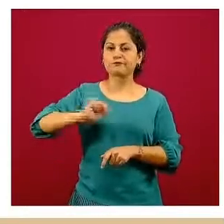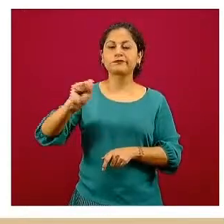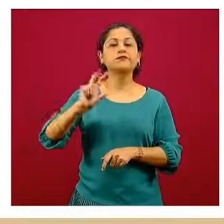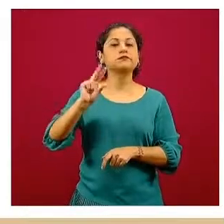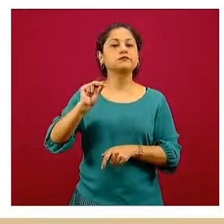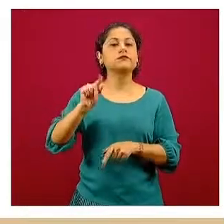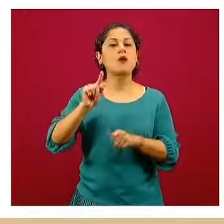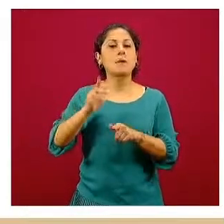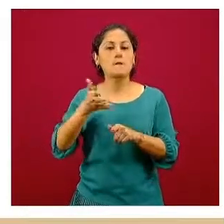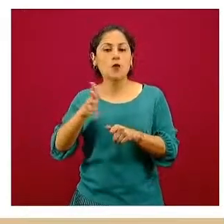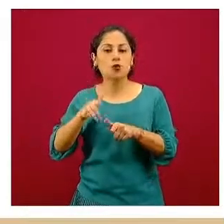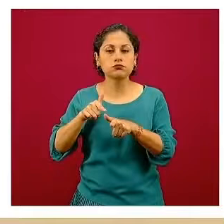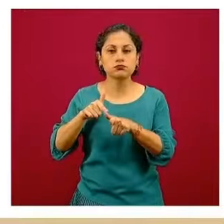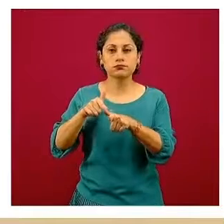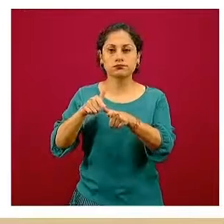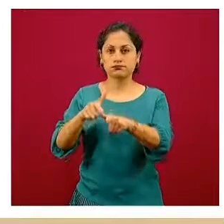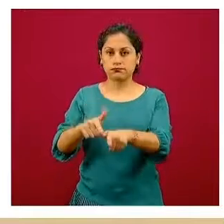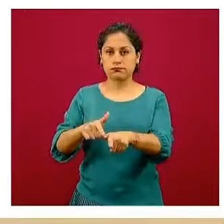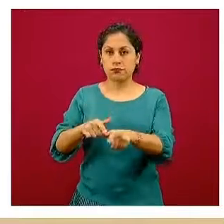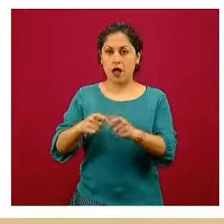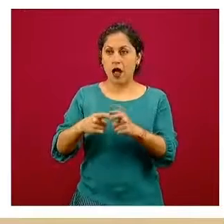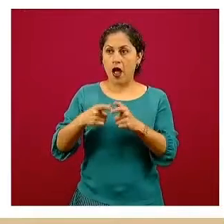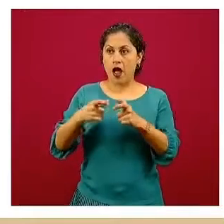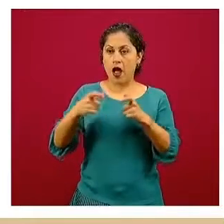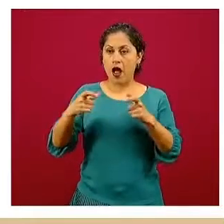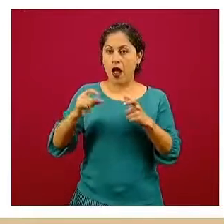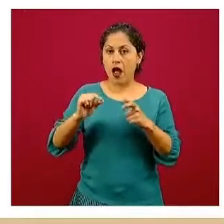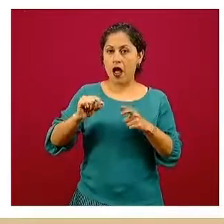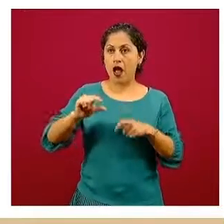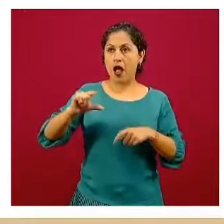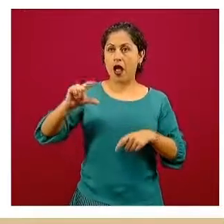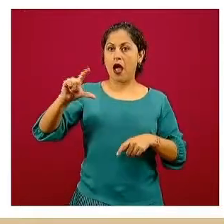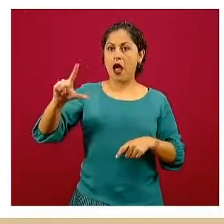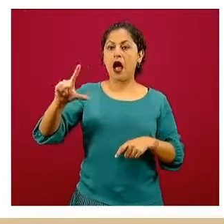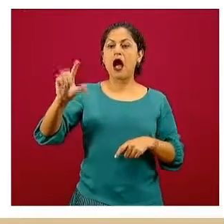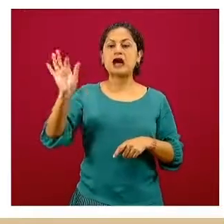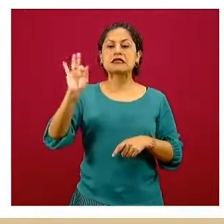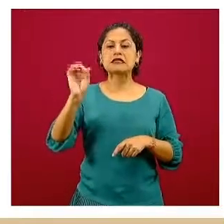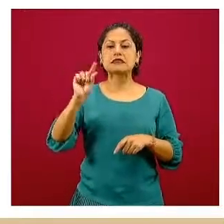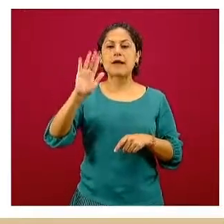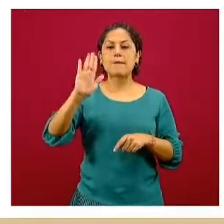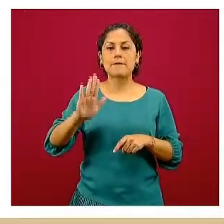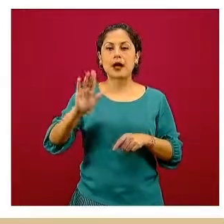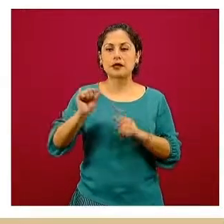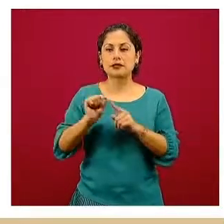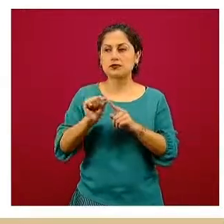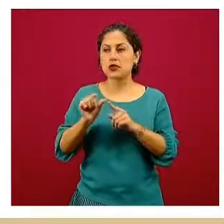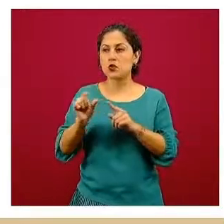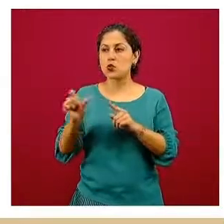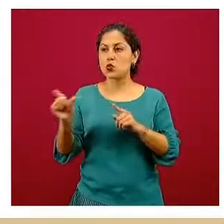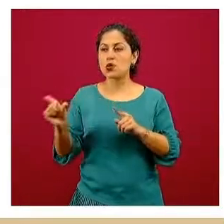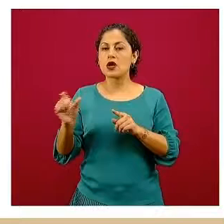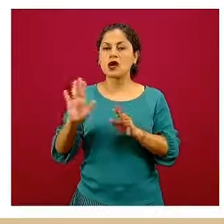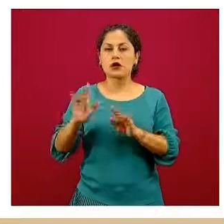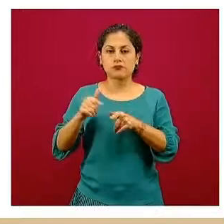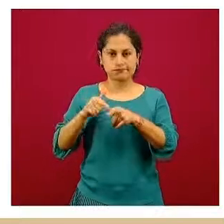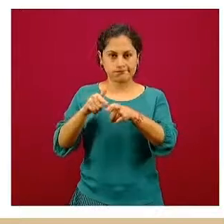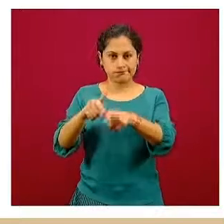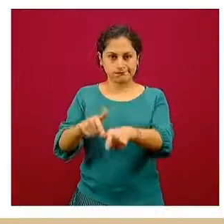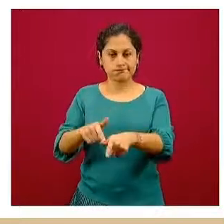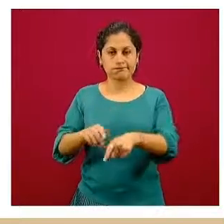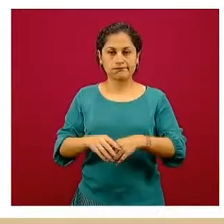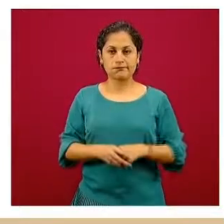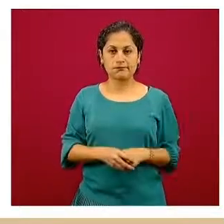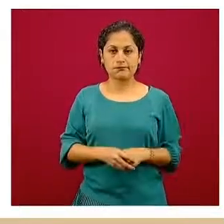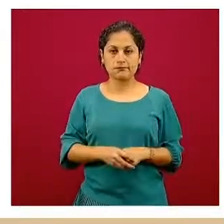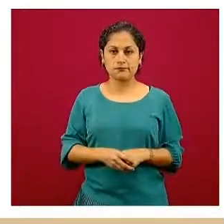que era ascendente, y pues vamos a ver si en su momento esa estabilidad se mantiene o inclusive en los